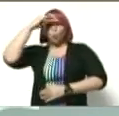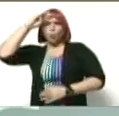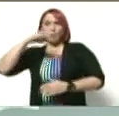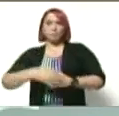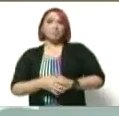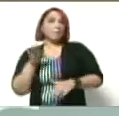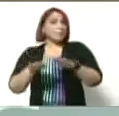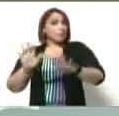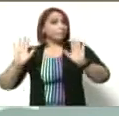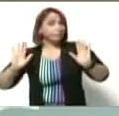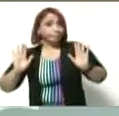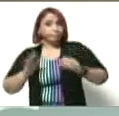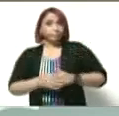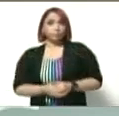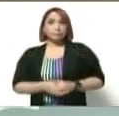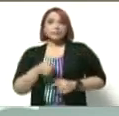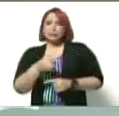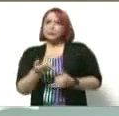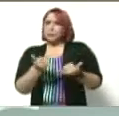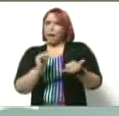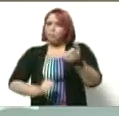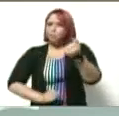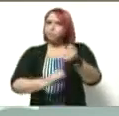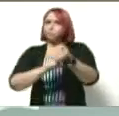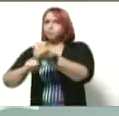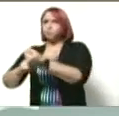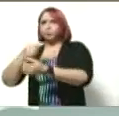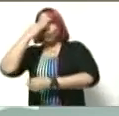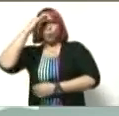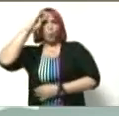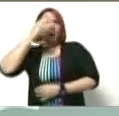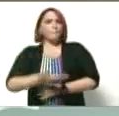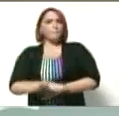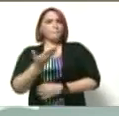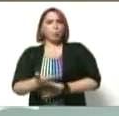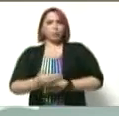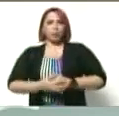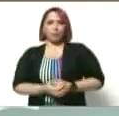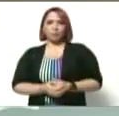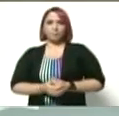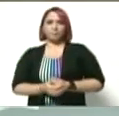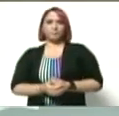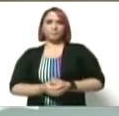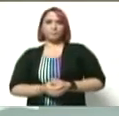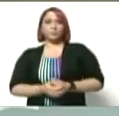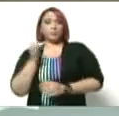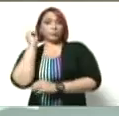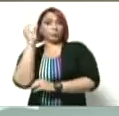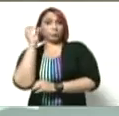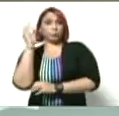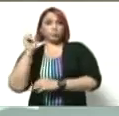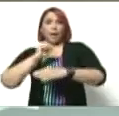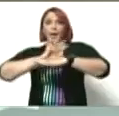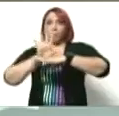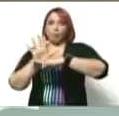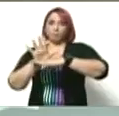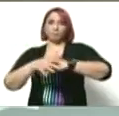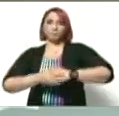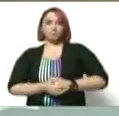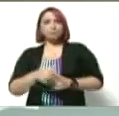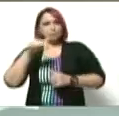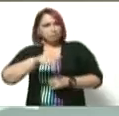y allí estará el aporte de cuba tan relevante en esta cumbre de la y hoy